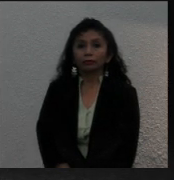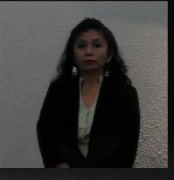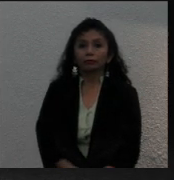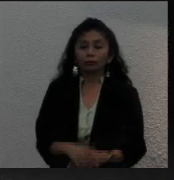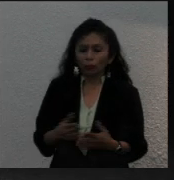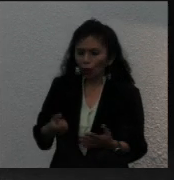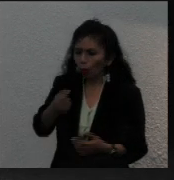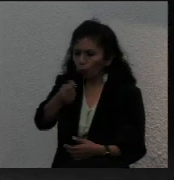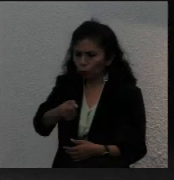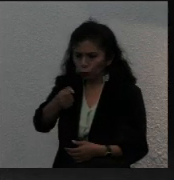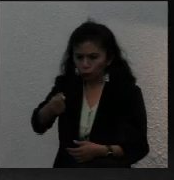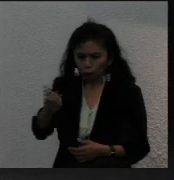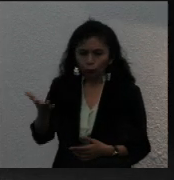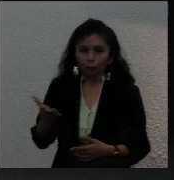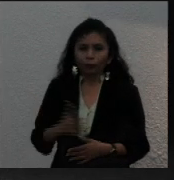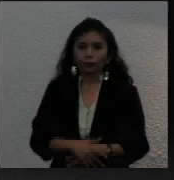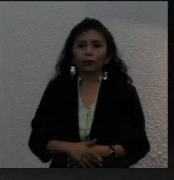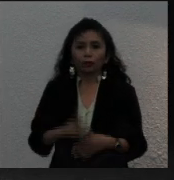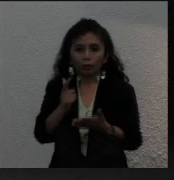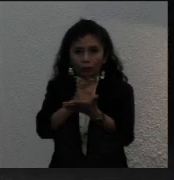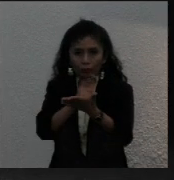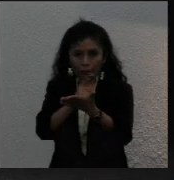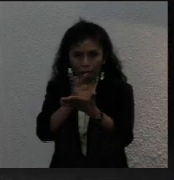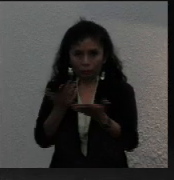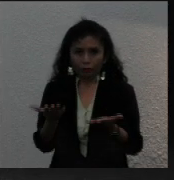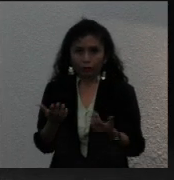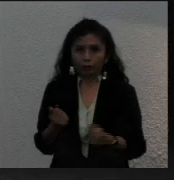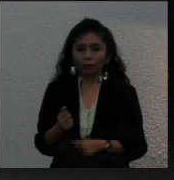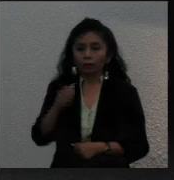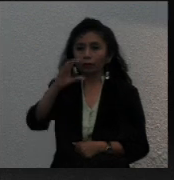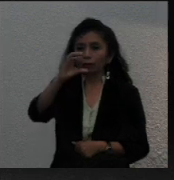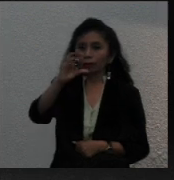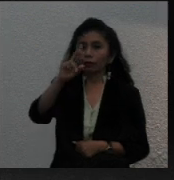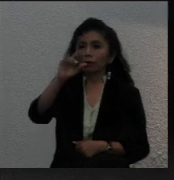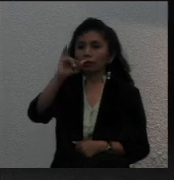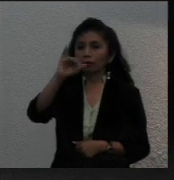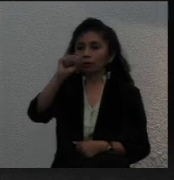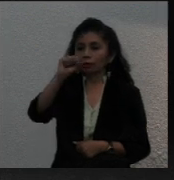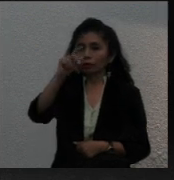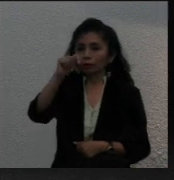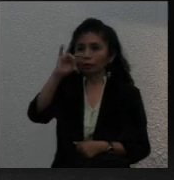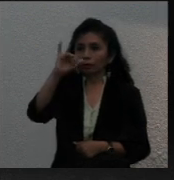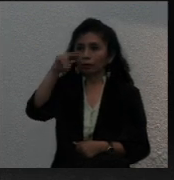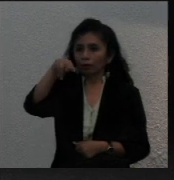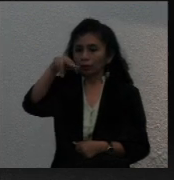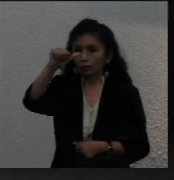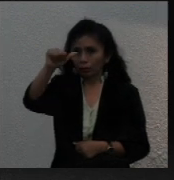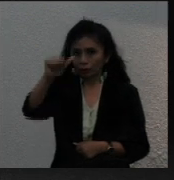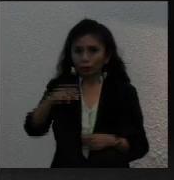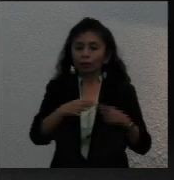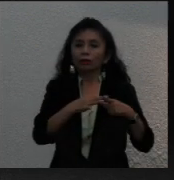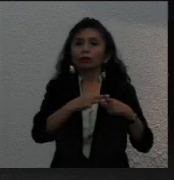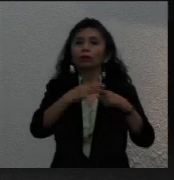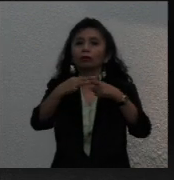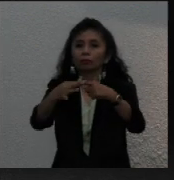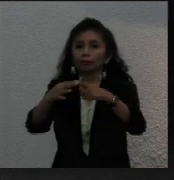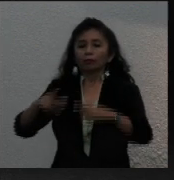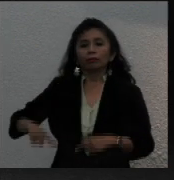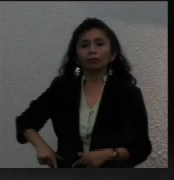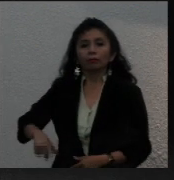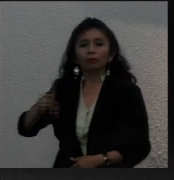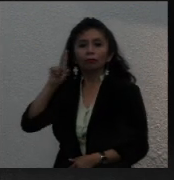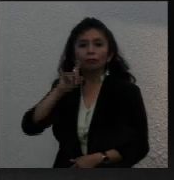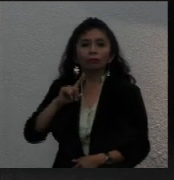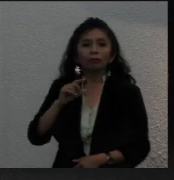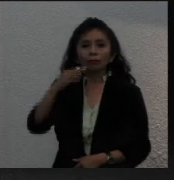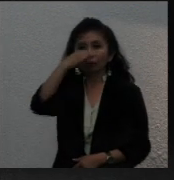Un saludo a la licenciada Cristina Torres en representación de la gobernadora Mara Lezama.